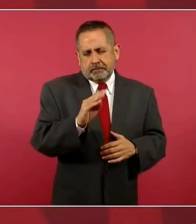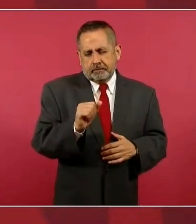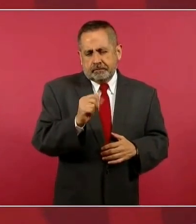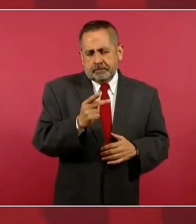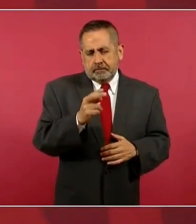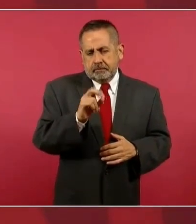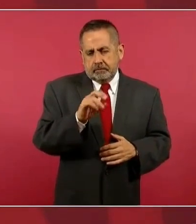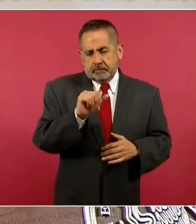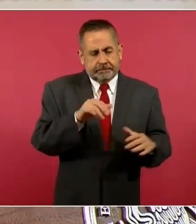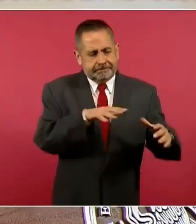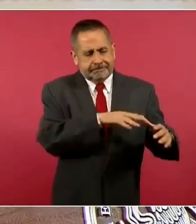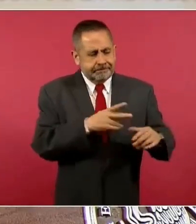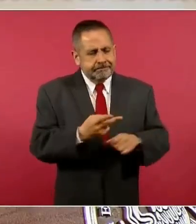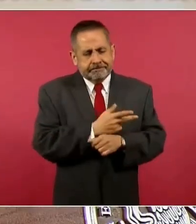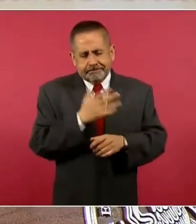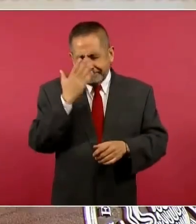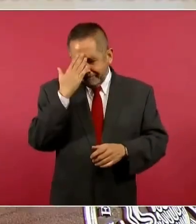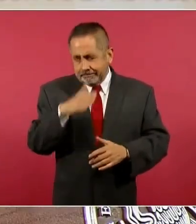Hubo